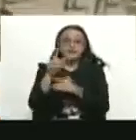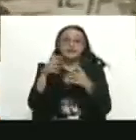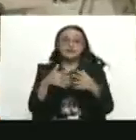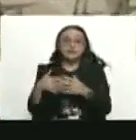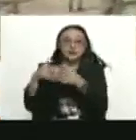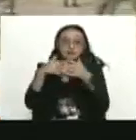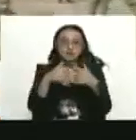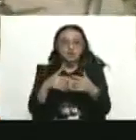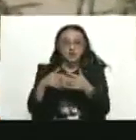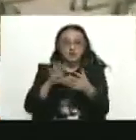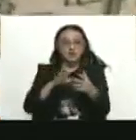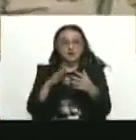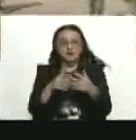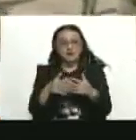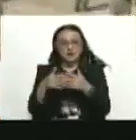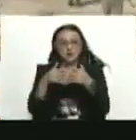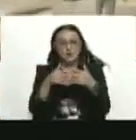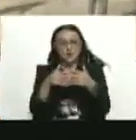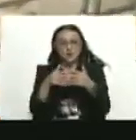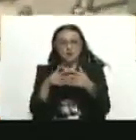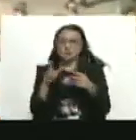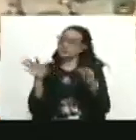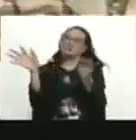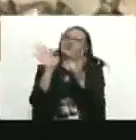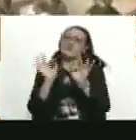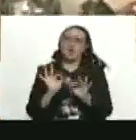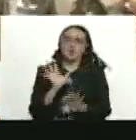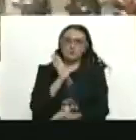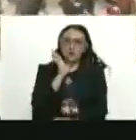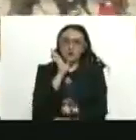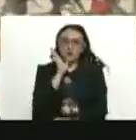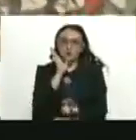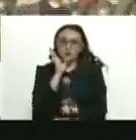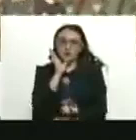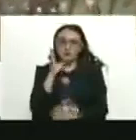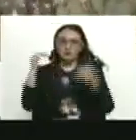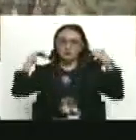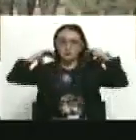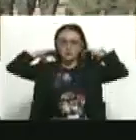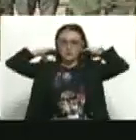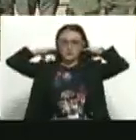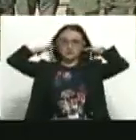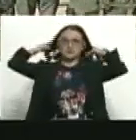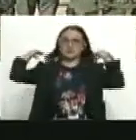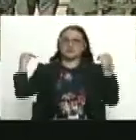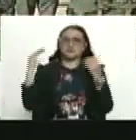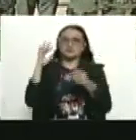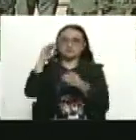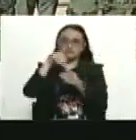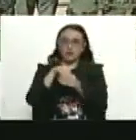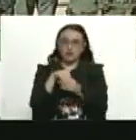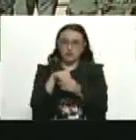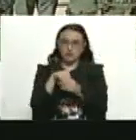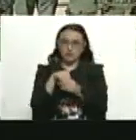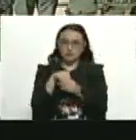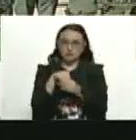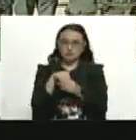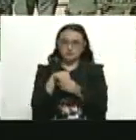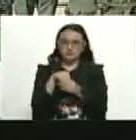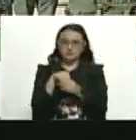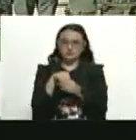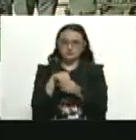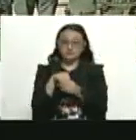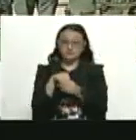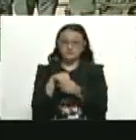Imperio Norteamericano y sus métodos grotescos y repetitivos, intervencionistas e injerencistas,